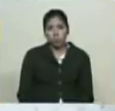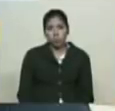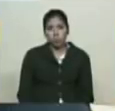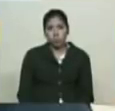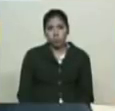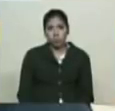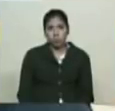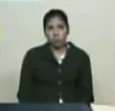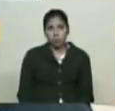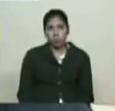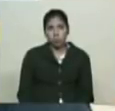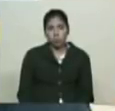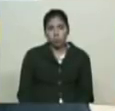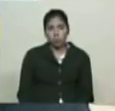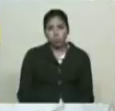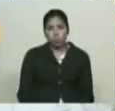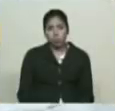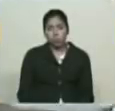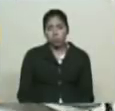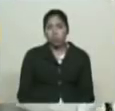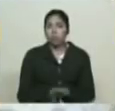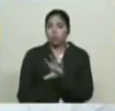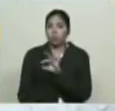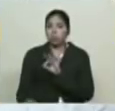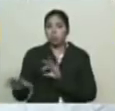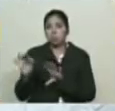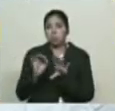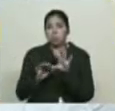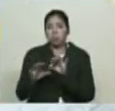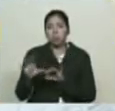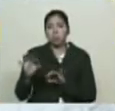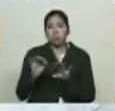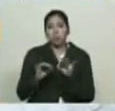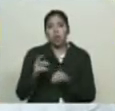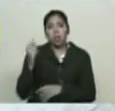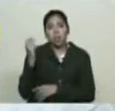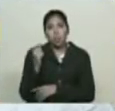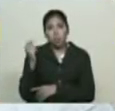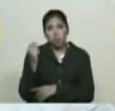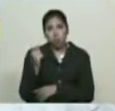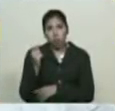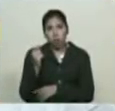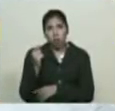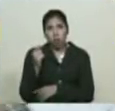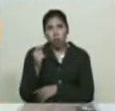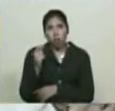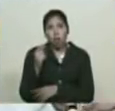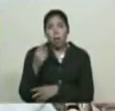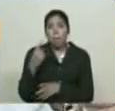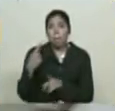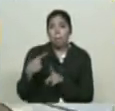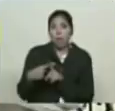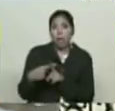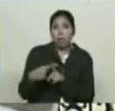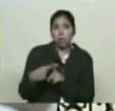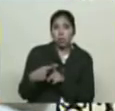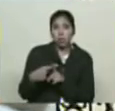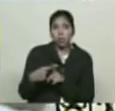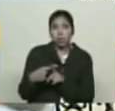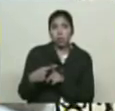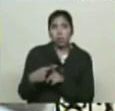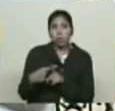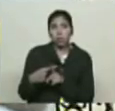parlamentarias y elegir la nueva Asamblea Nacional, yo propongo que se sume la elección de todos los